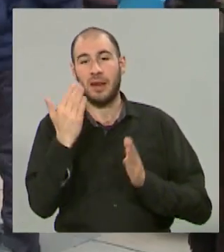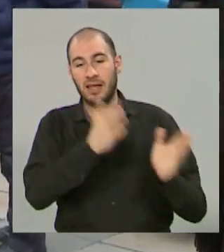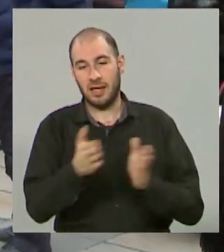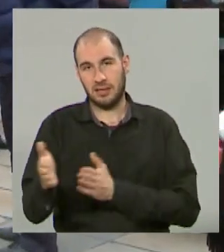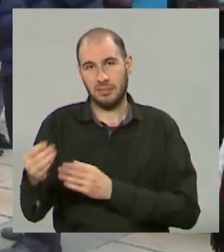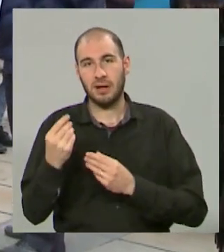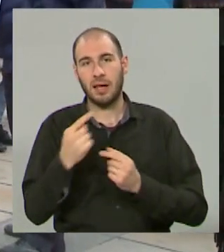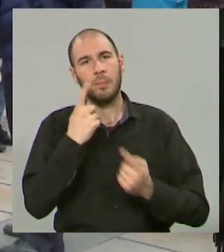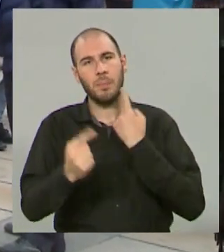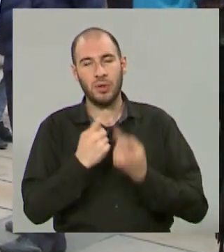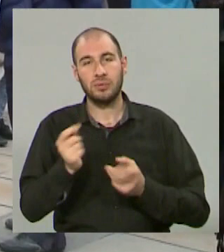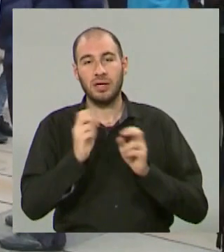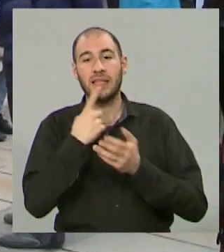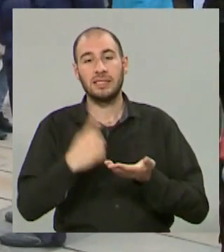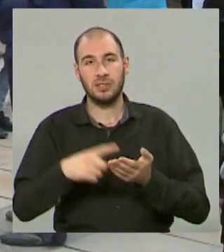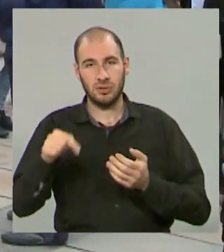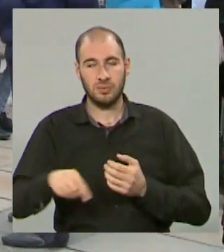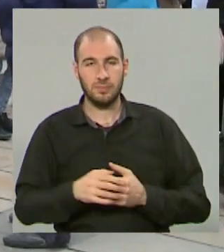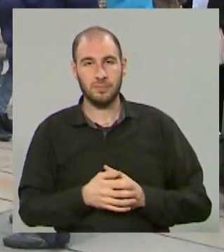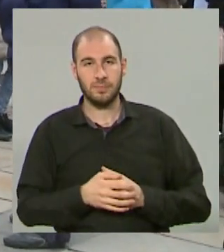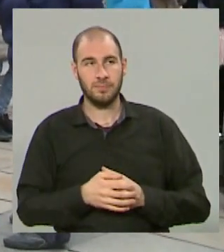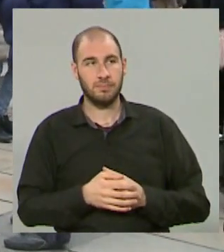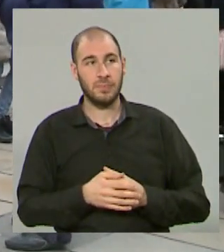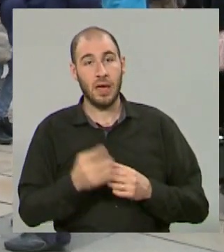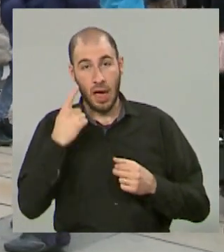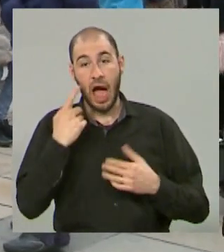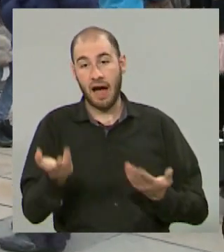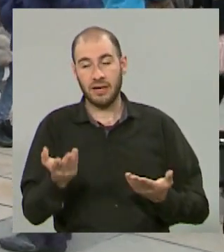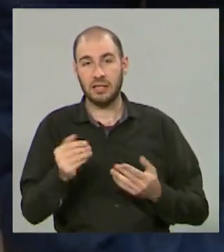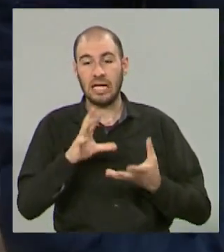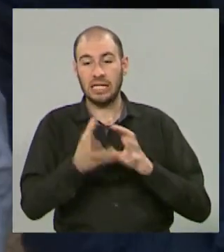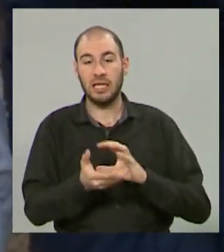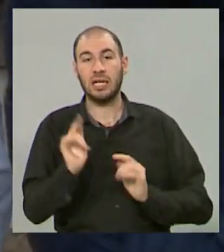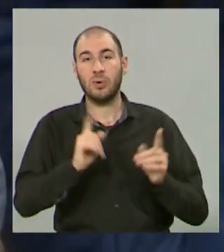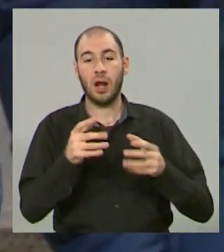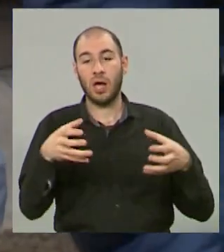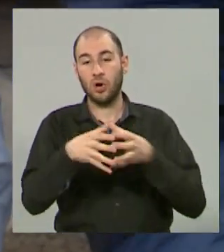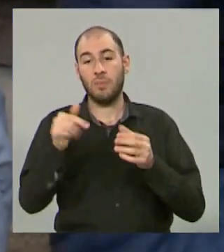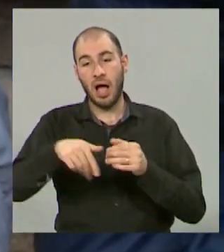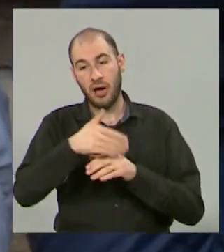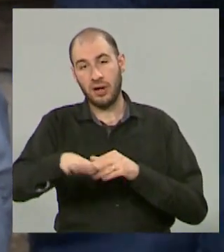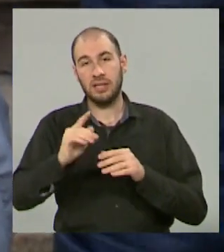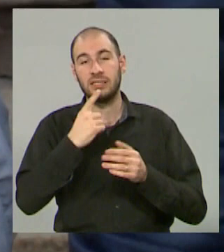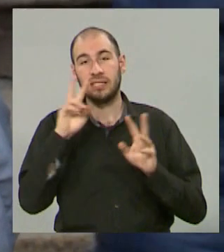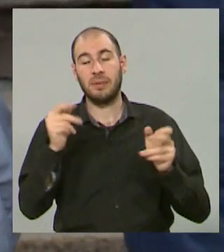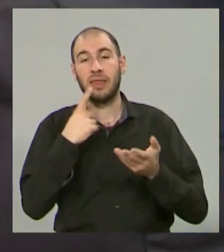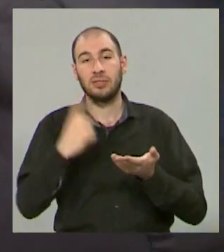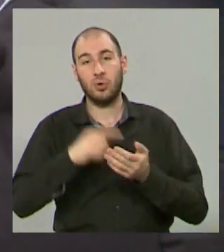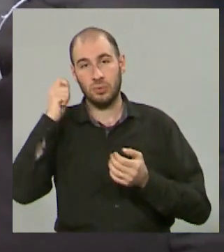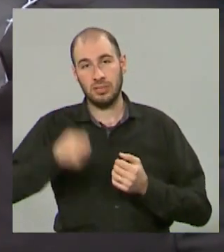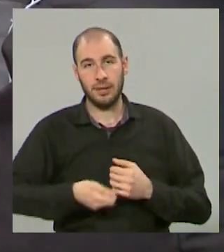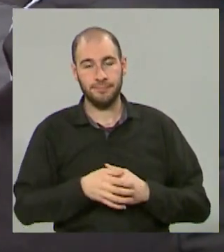instancias para cuestionar estas decisiones. Exacto. Habrá que ver cuál es la estrategia de las partes ahora en base a esta decisión